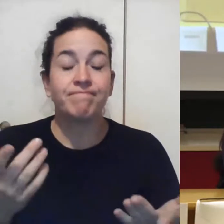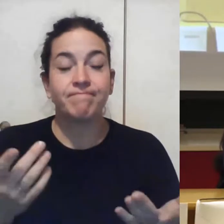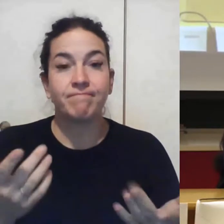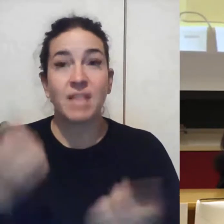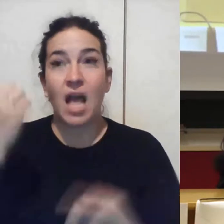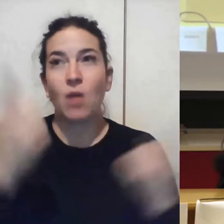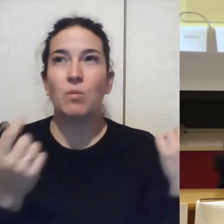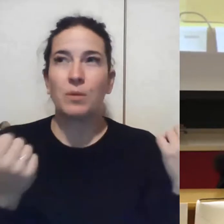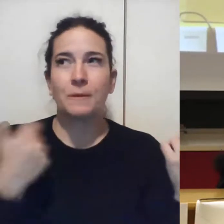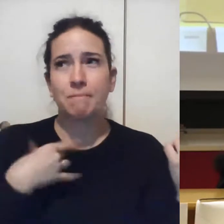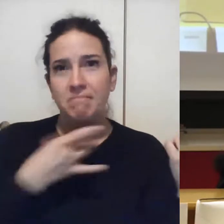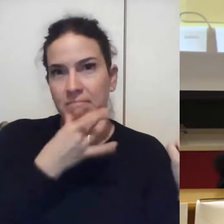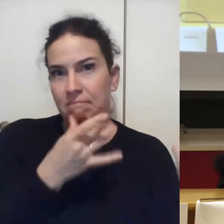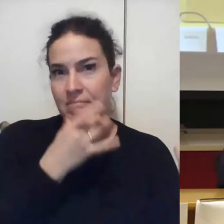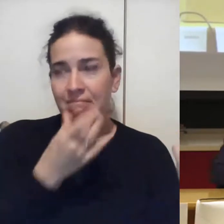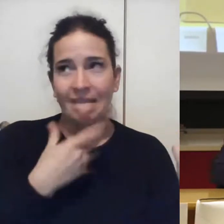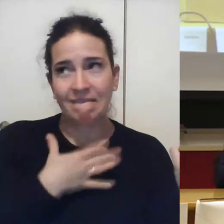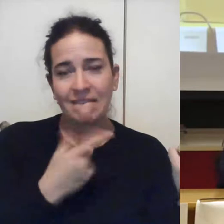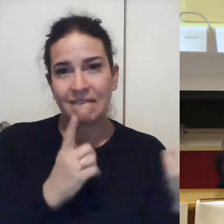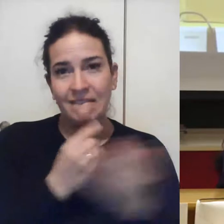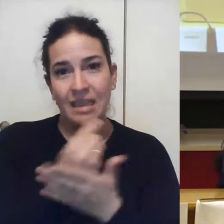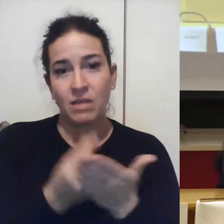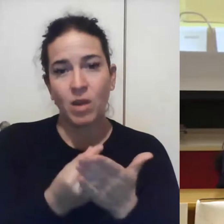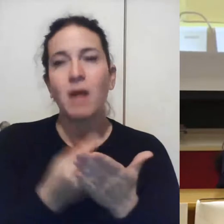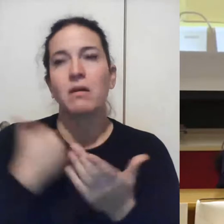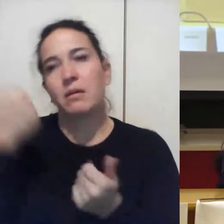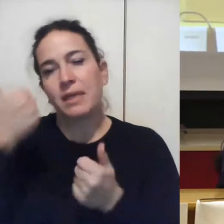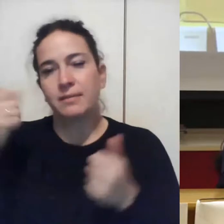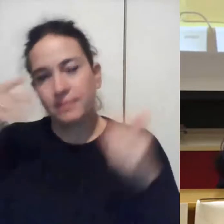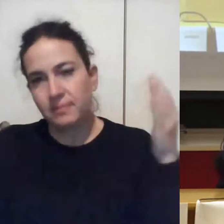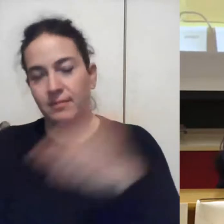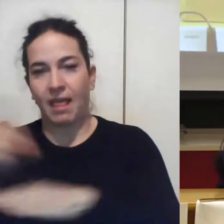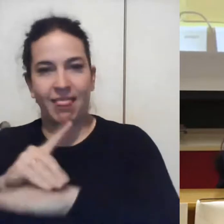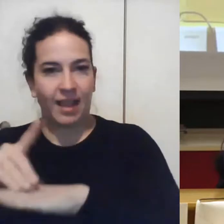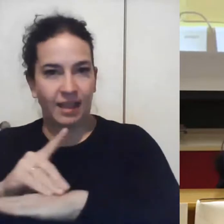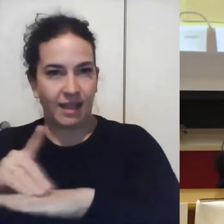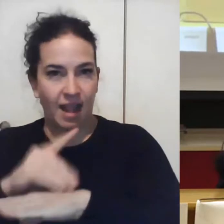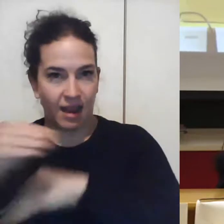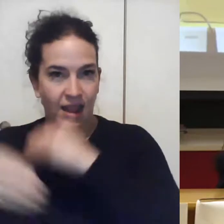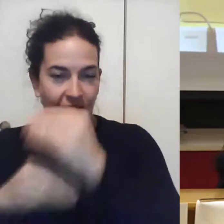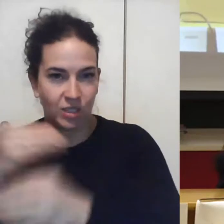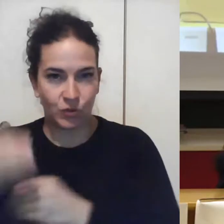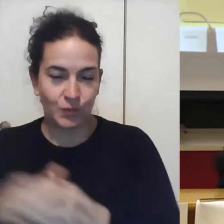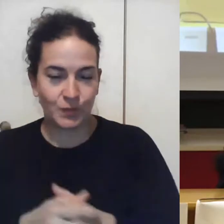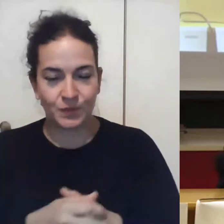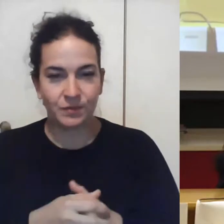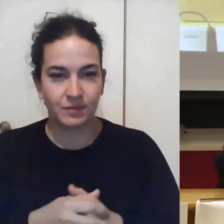poco más de vergüenza, pues se centraron más en la parte virtual.